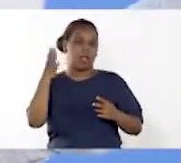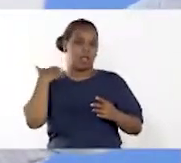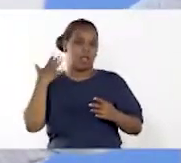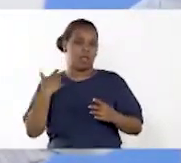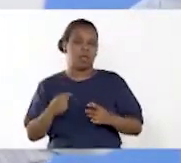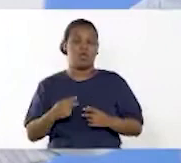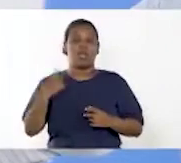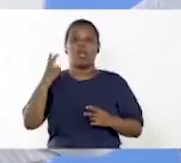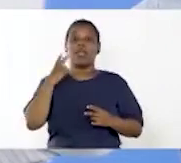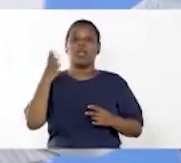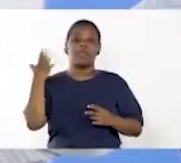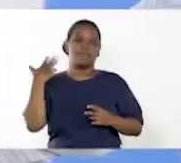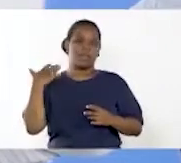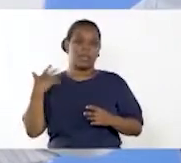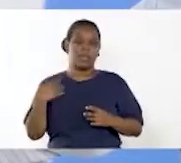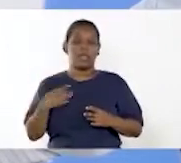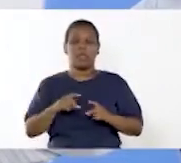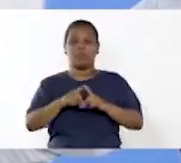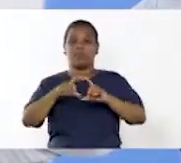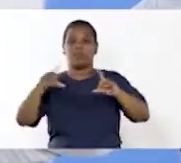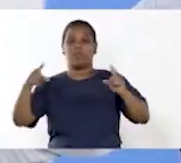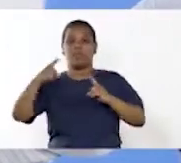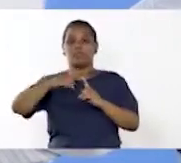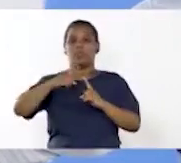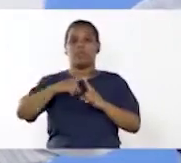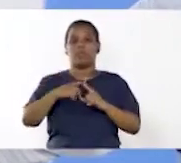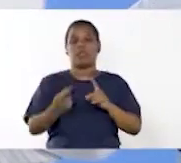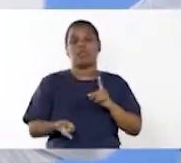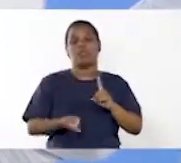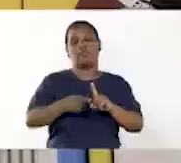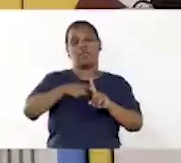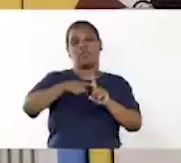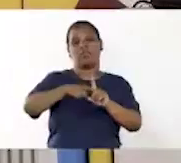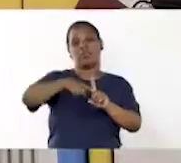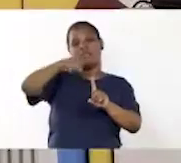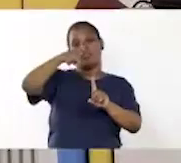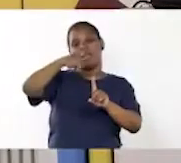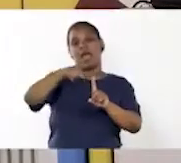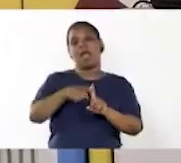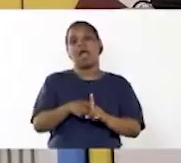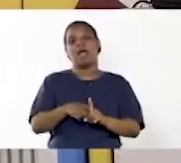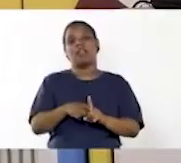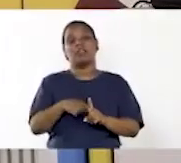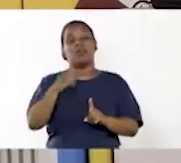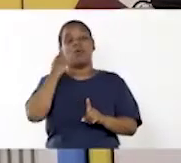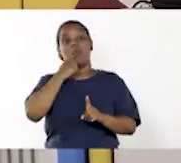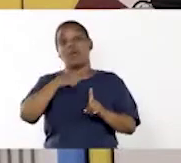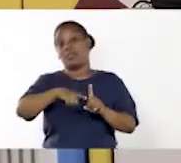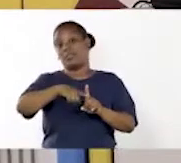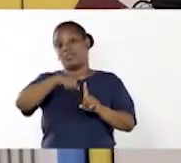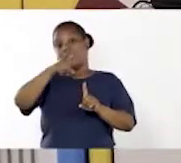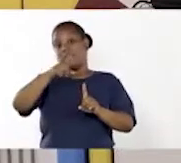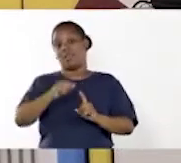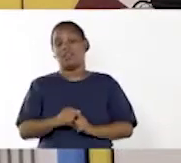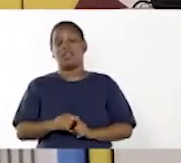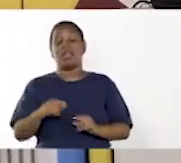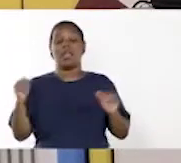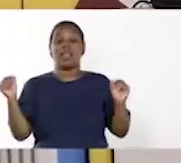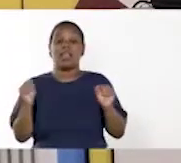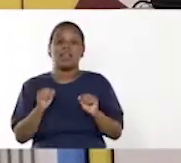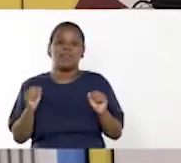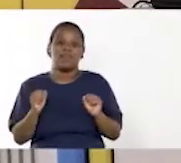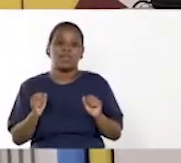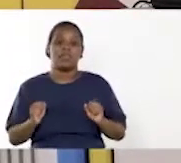en el verano, en la faja tropical, las temperaturas van a ser altas, o más altas, digamos. En el